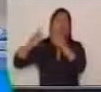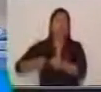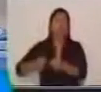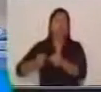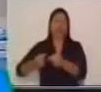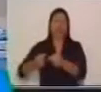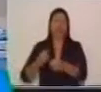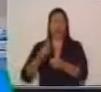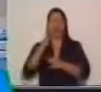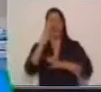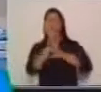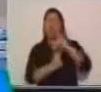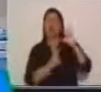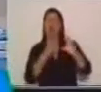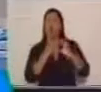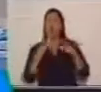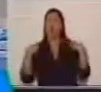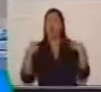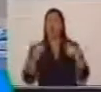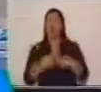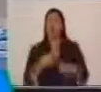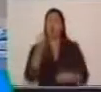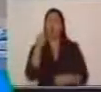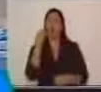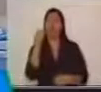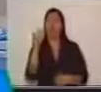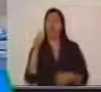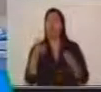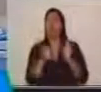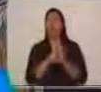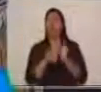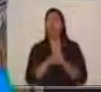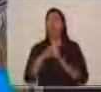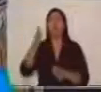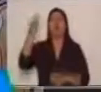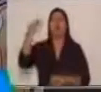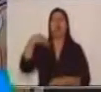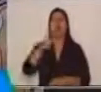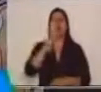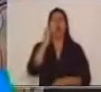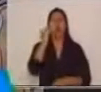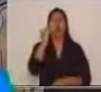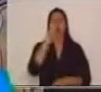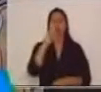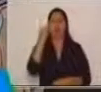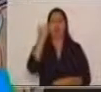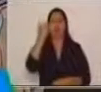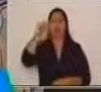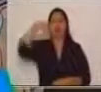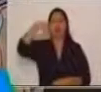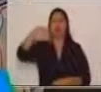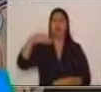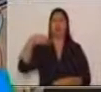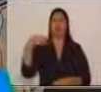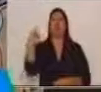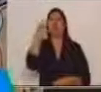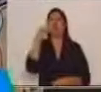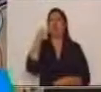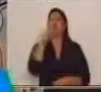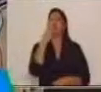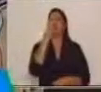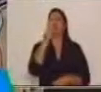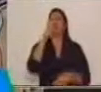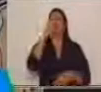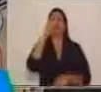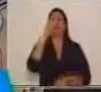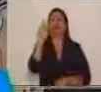español. Vamos a hablar, por ejemplo, en la literatura inglesa de William Shakespeare. William Shakespeare, reconocido dentro de lo que